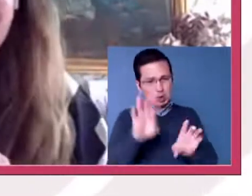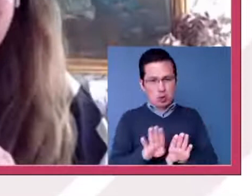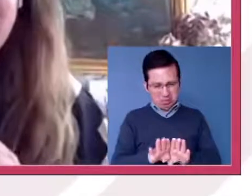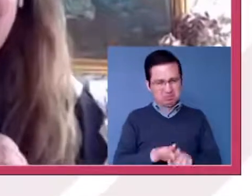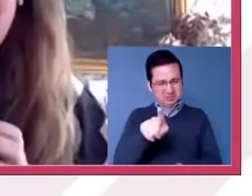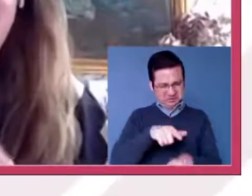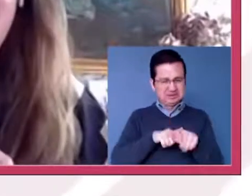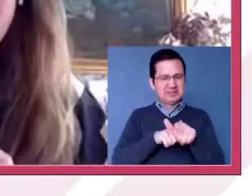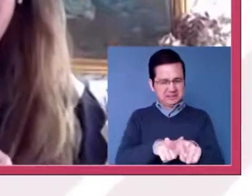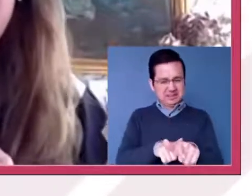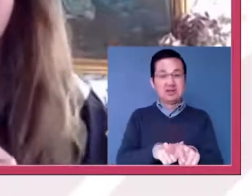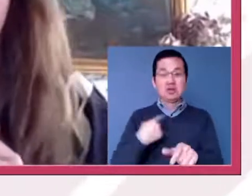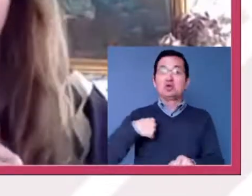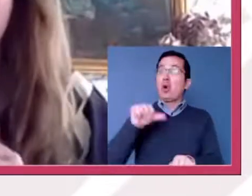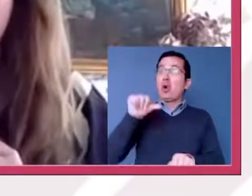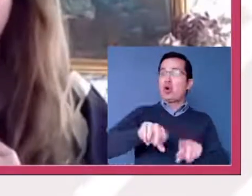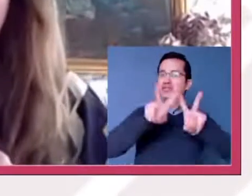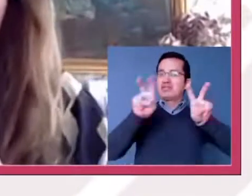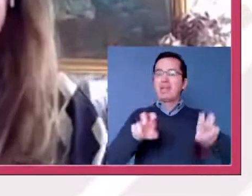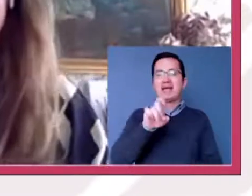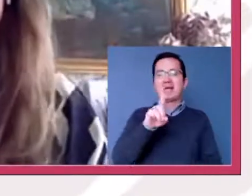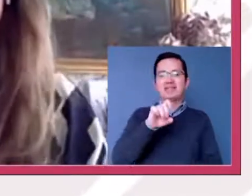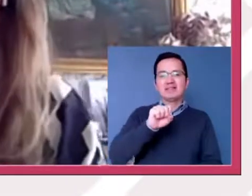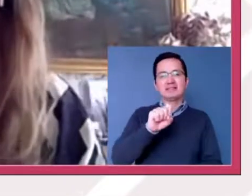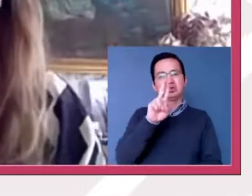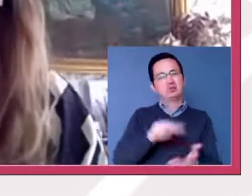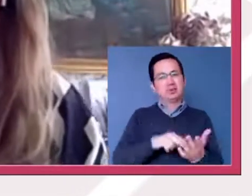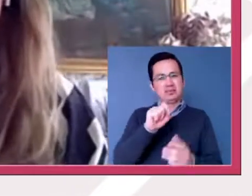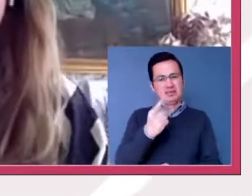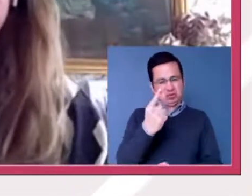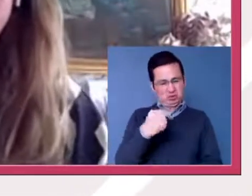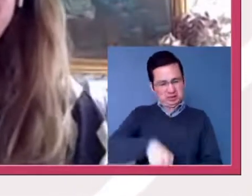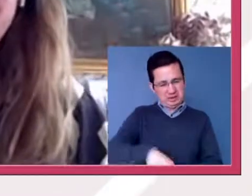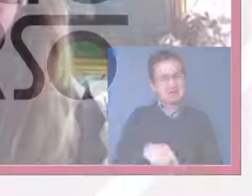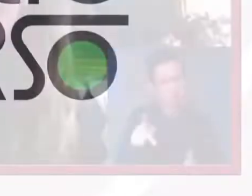la EDIS 2021 y estamos en Espacio Diverso. Ahorita regresamos.